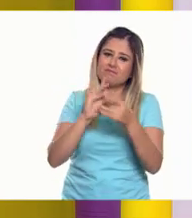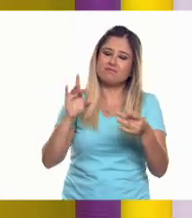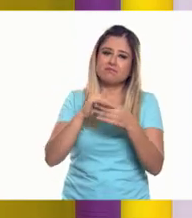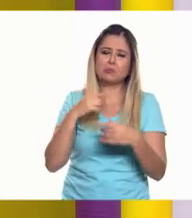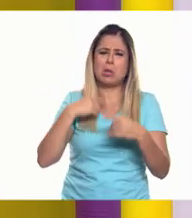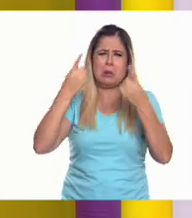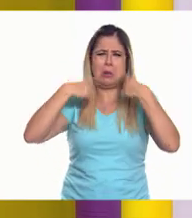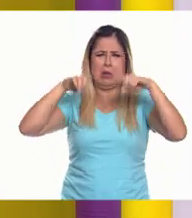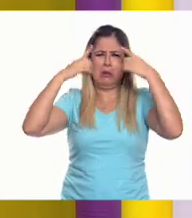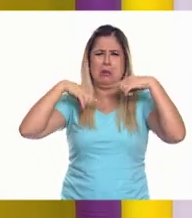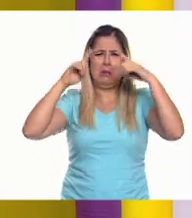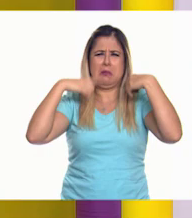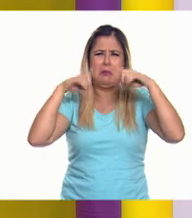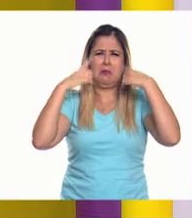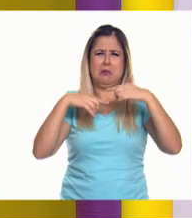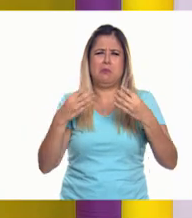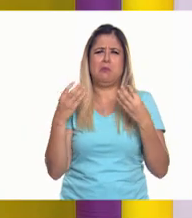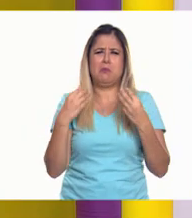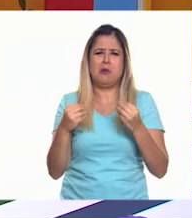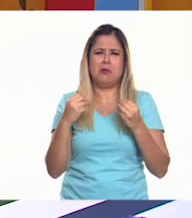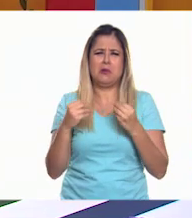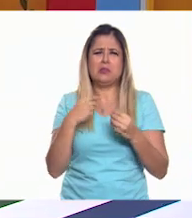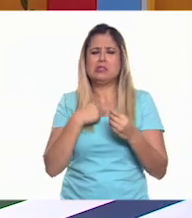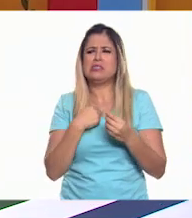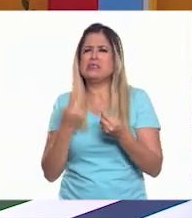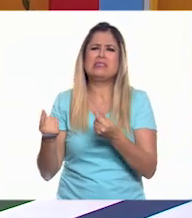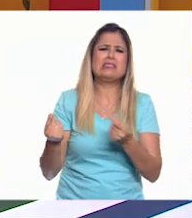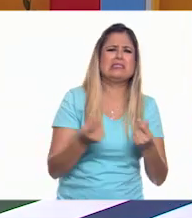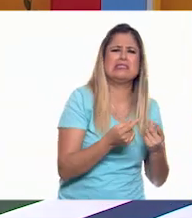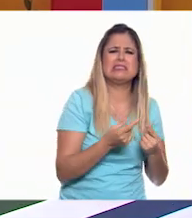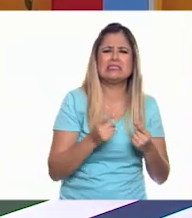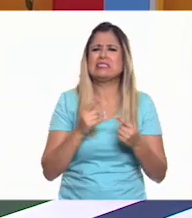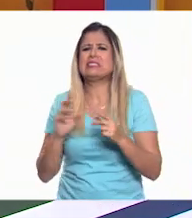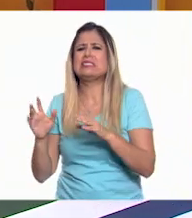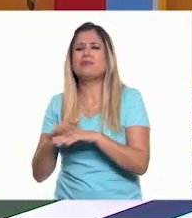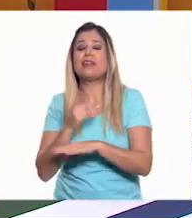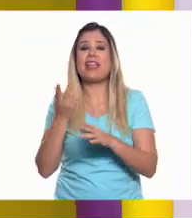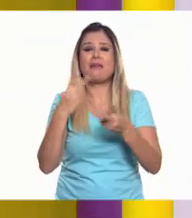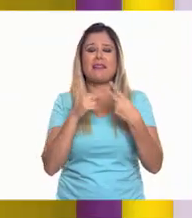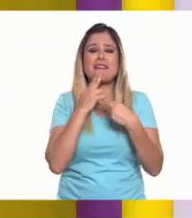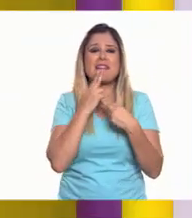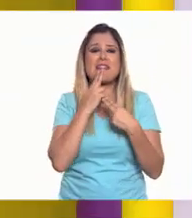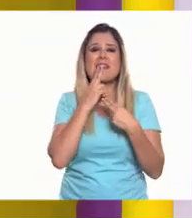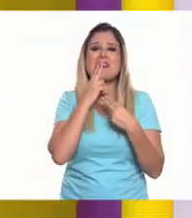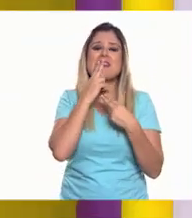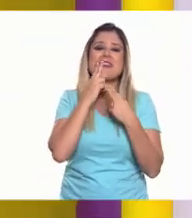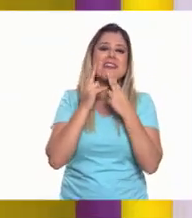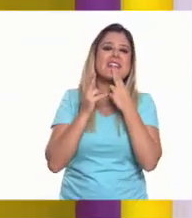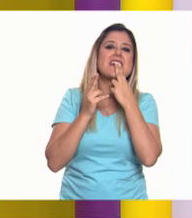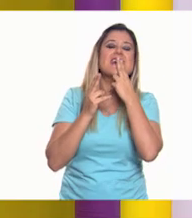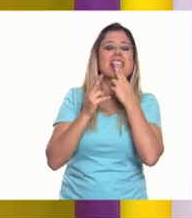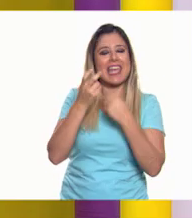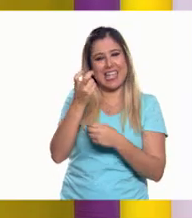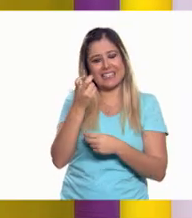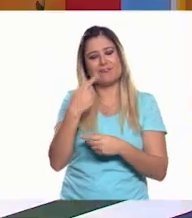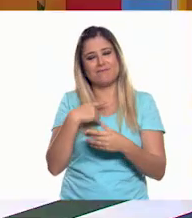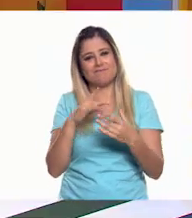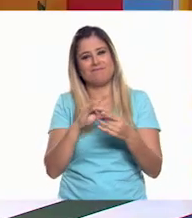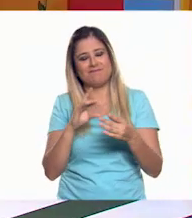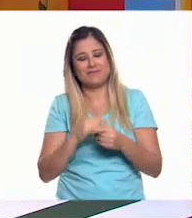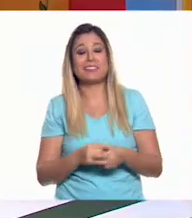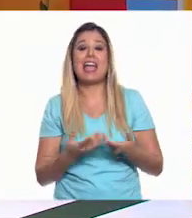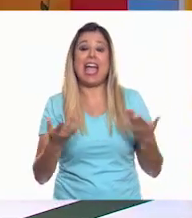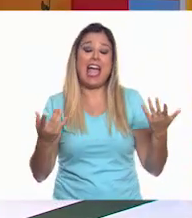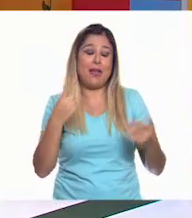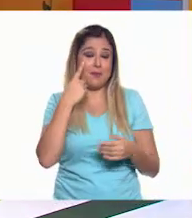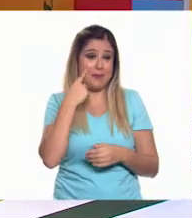lloraba mucho, que lloraba mucho y estaba muy inquieto y era porque me empezaban a salir los dientes. Eso sí me lo contó. Ah, mira, no lo recuerdas, pero